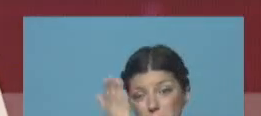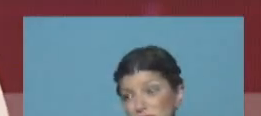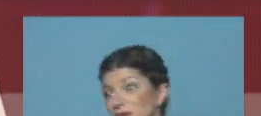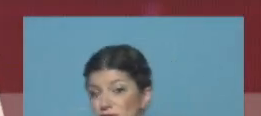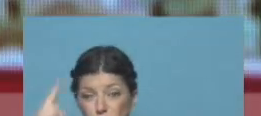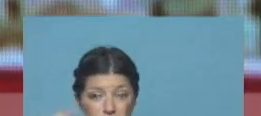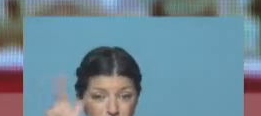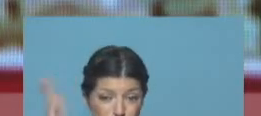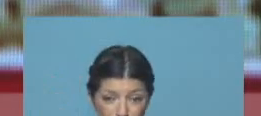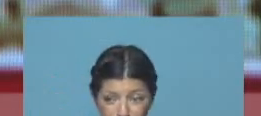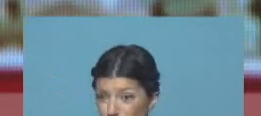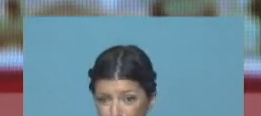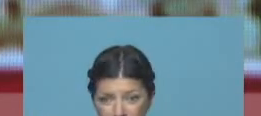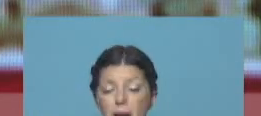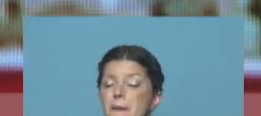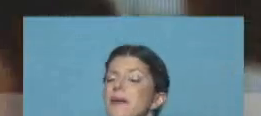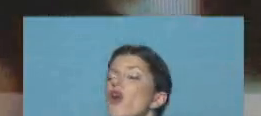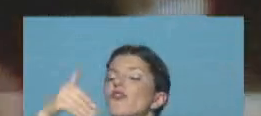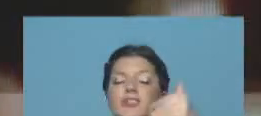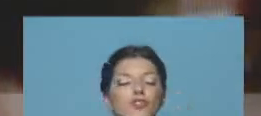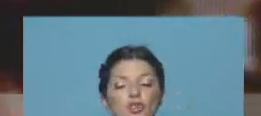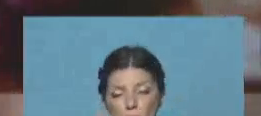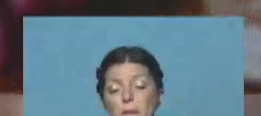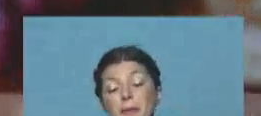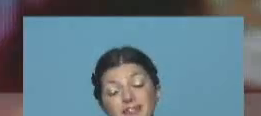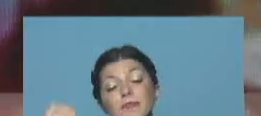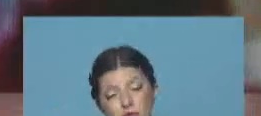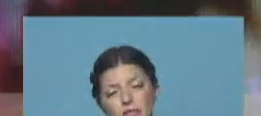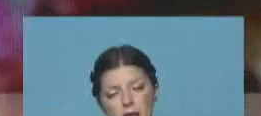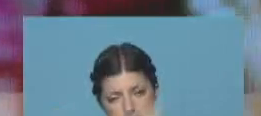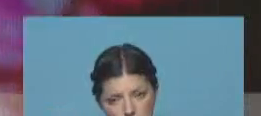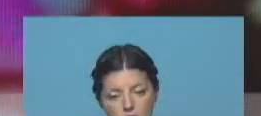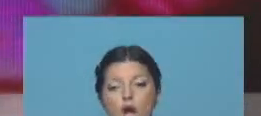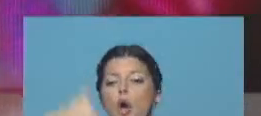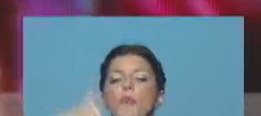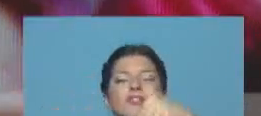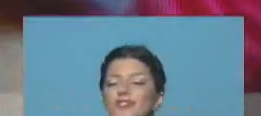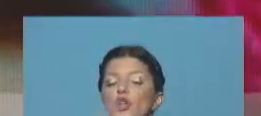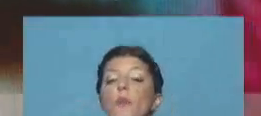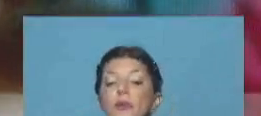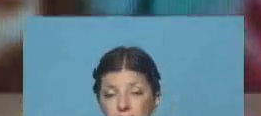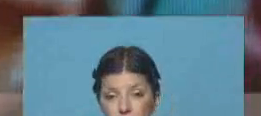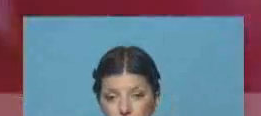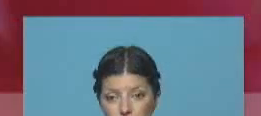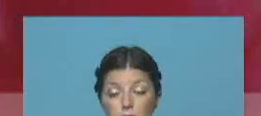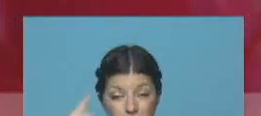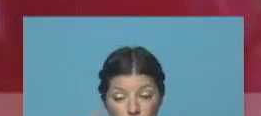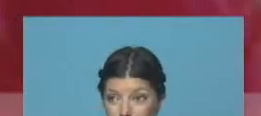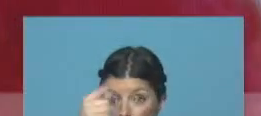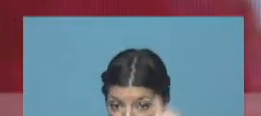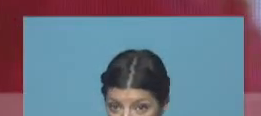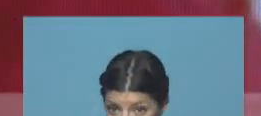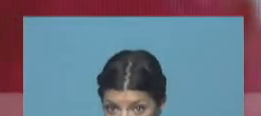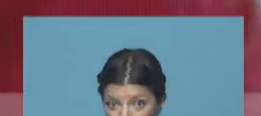el 98%. Pero no son elecciones. Eso es lo que me parece interesante plantear. No son elecciones en el sentido esencial de las elecciones, de las elecciones un